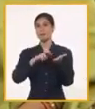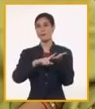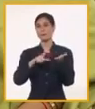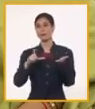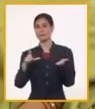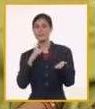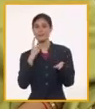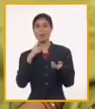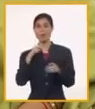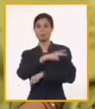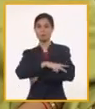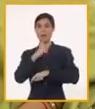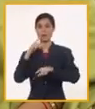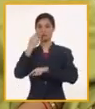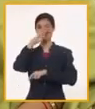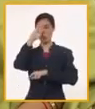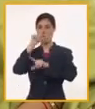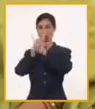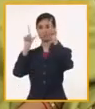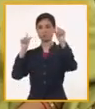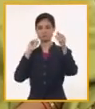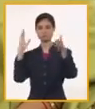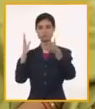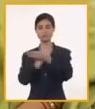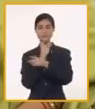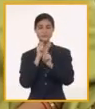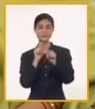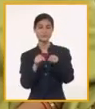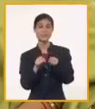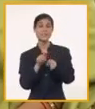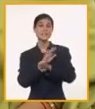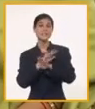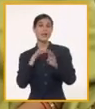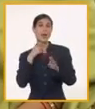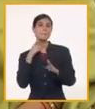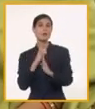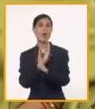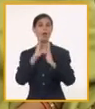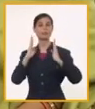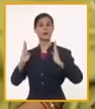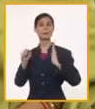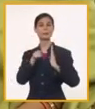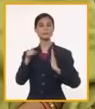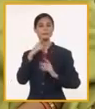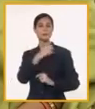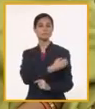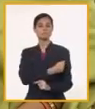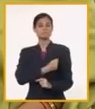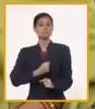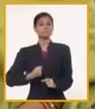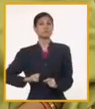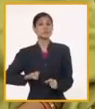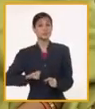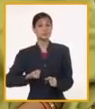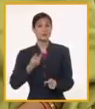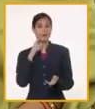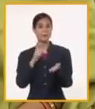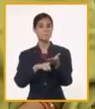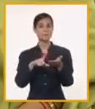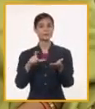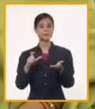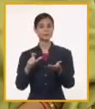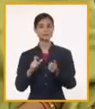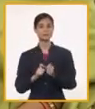sigue de cerca. Pero entra la etapa más intensa, el partido. Dirigiendo